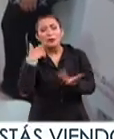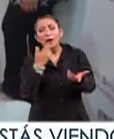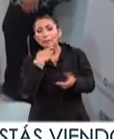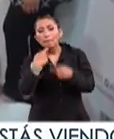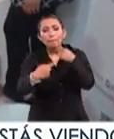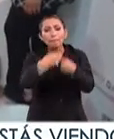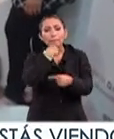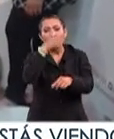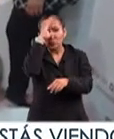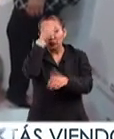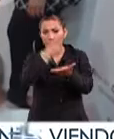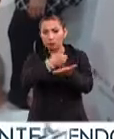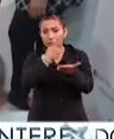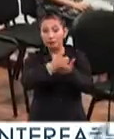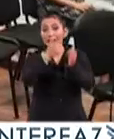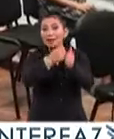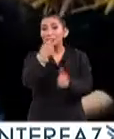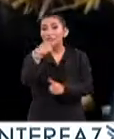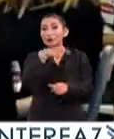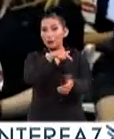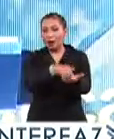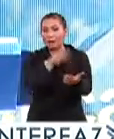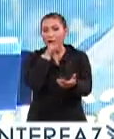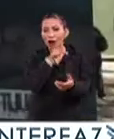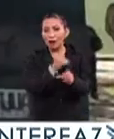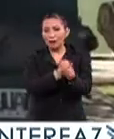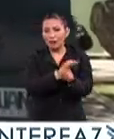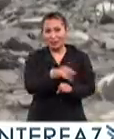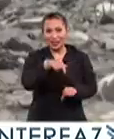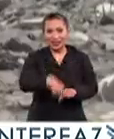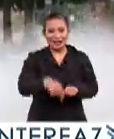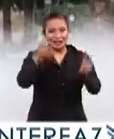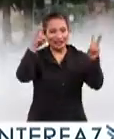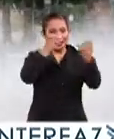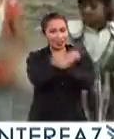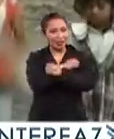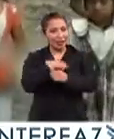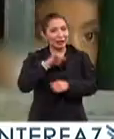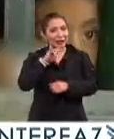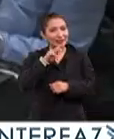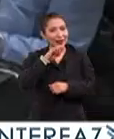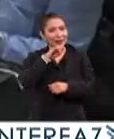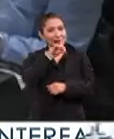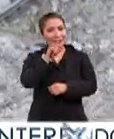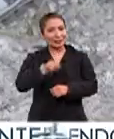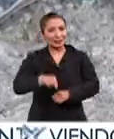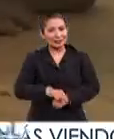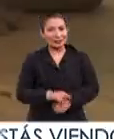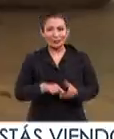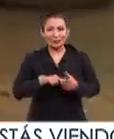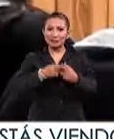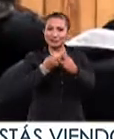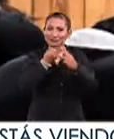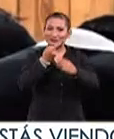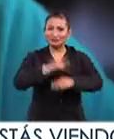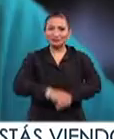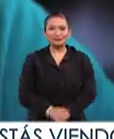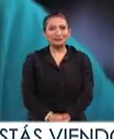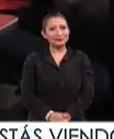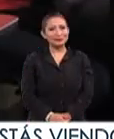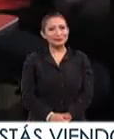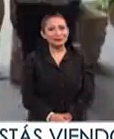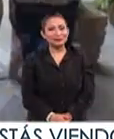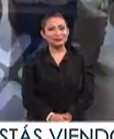gestión cultural. Quédate en tu lugar porque lo mejor de la información en educación está aquí en Interfaz. ¡Comenzamos!